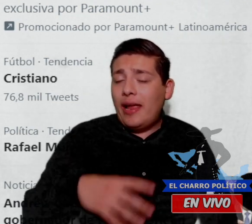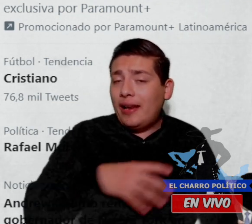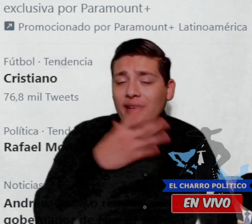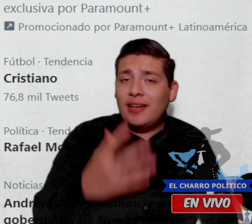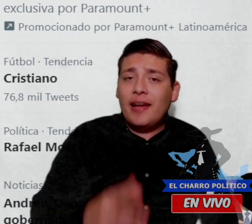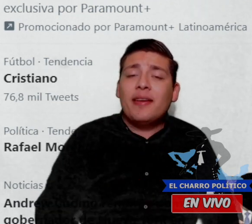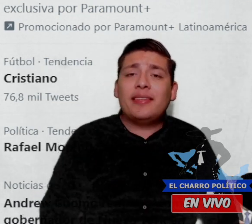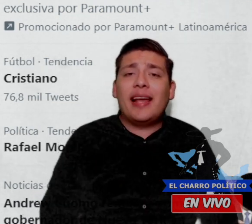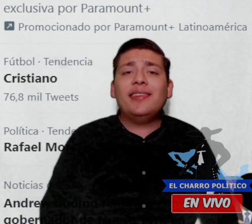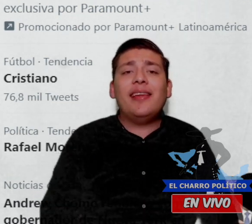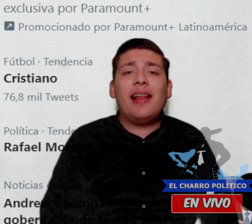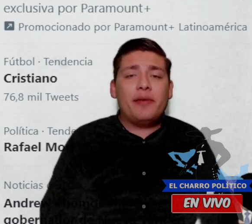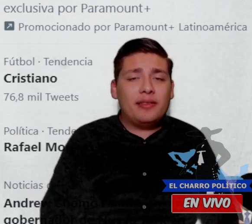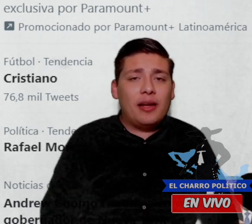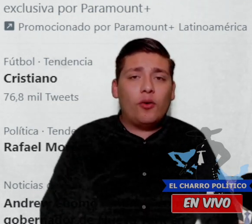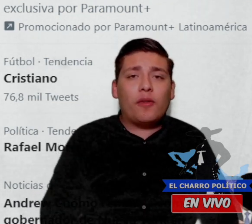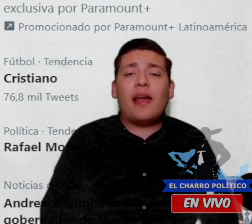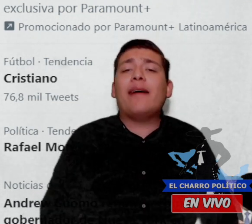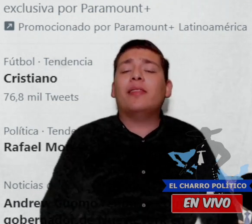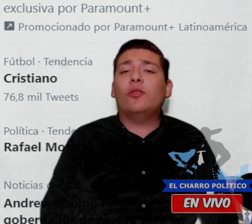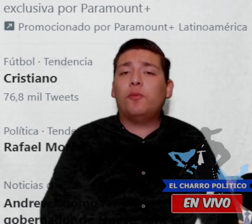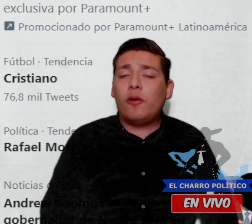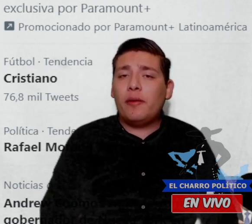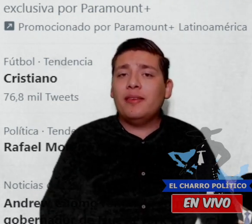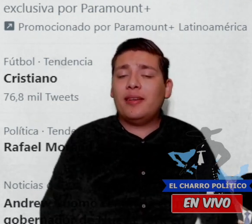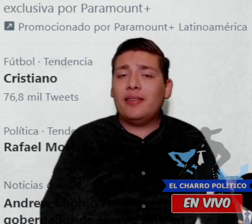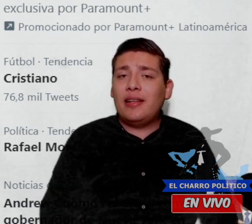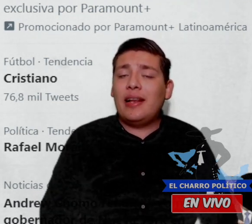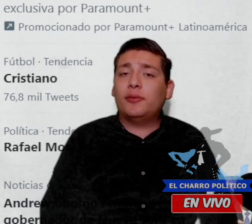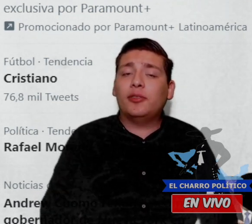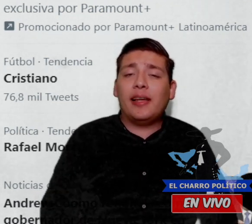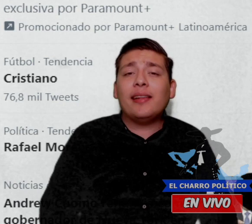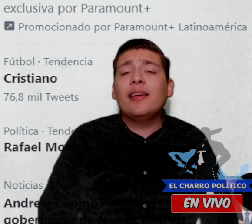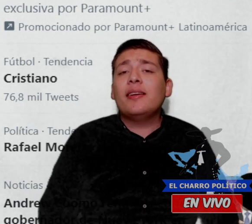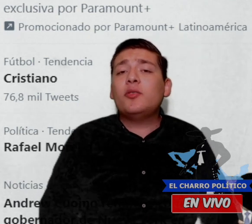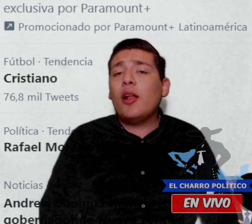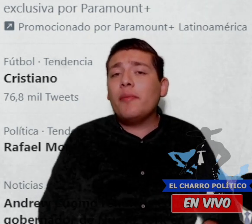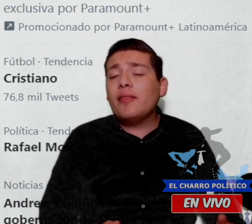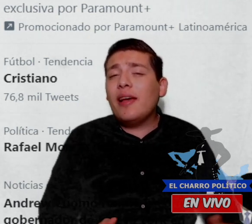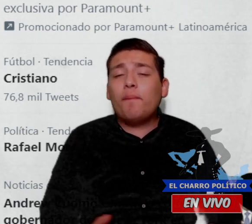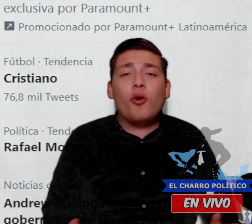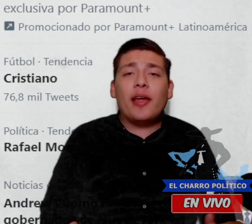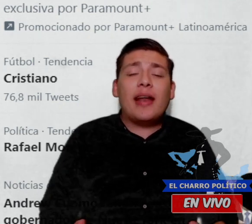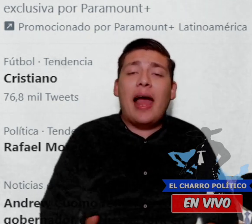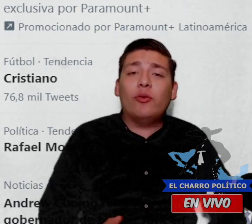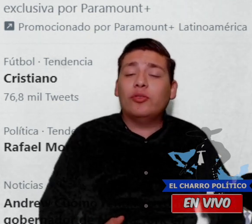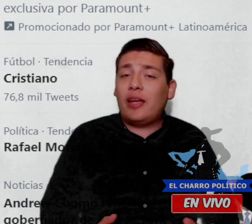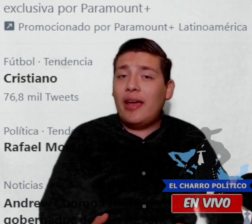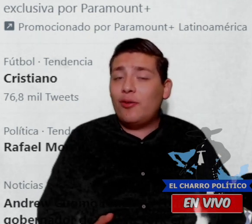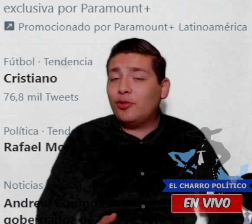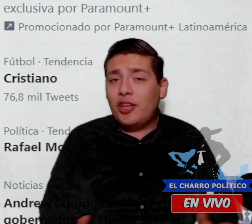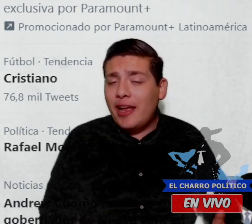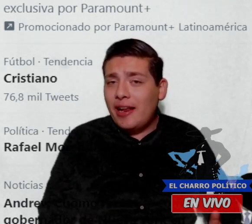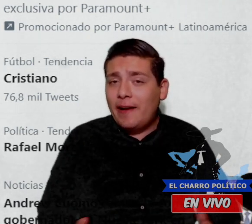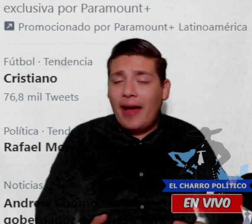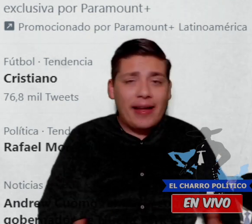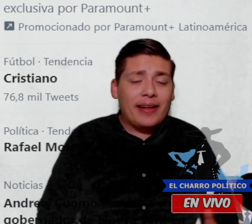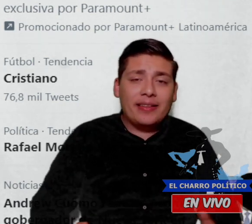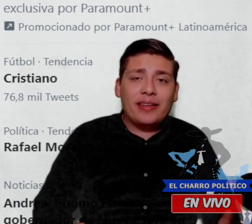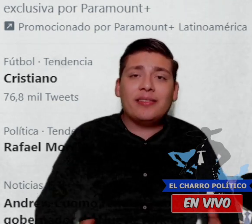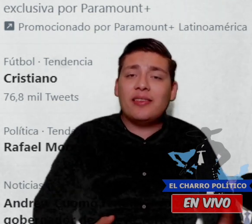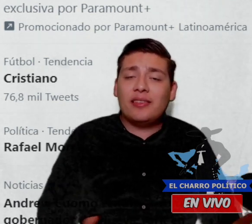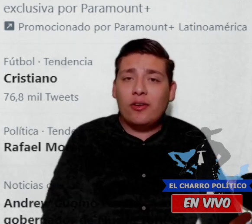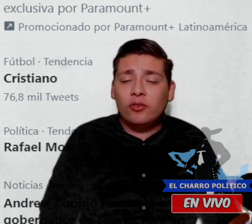o la Iglesia se hacen de la vista gorda ante los problemas que tiene la sociedad y solamente apoyan a los que ellos quieren.